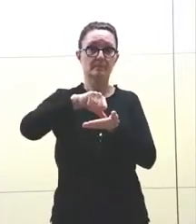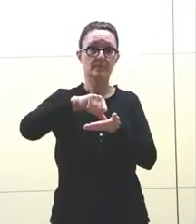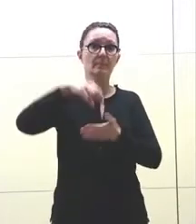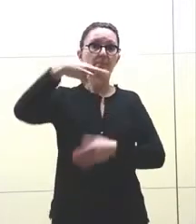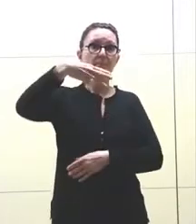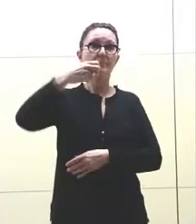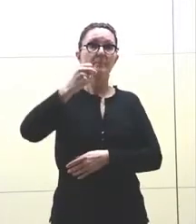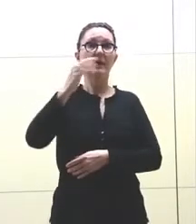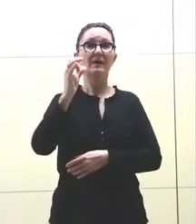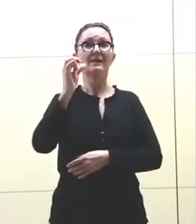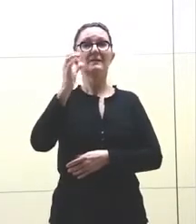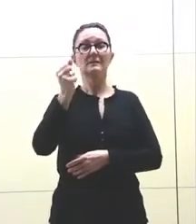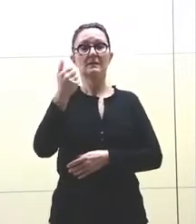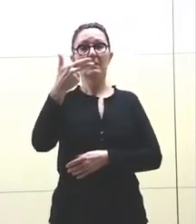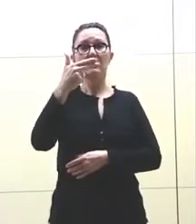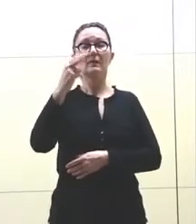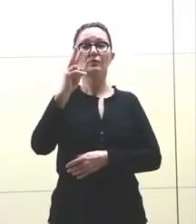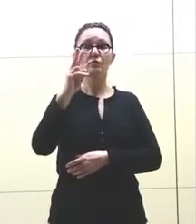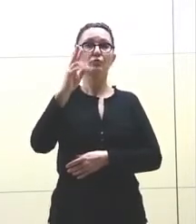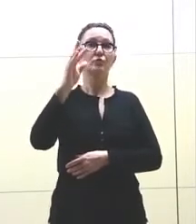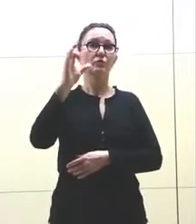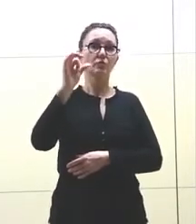Massachusetts. Y lo que